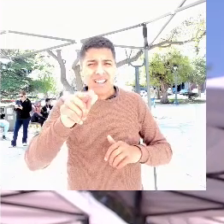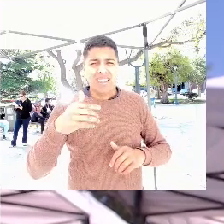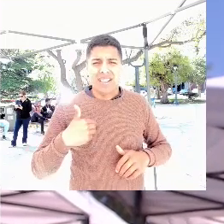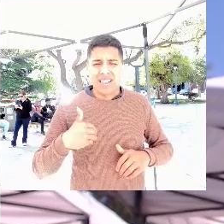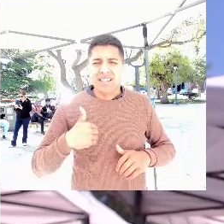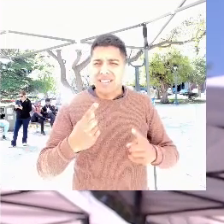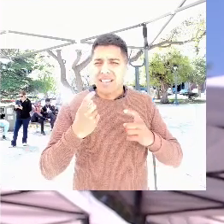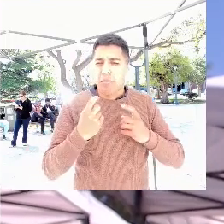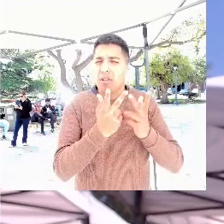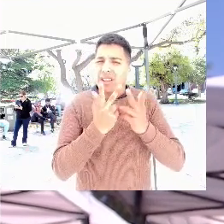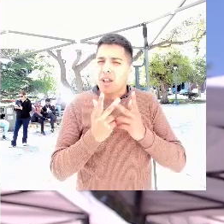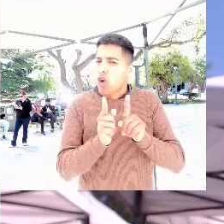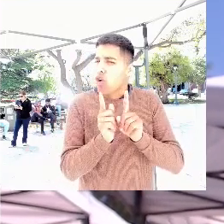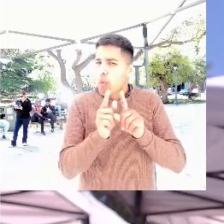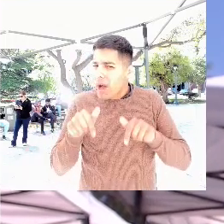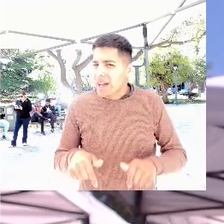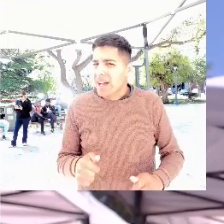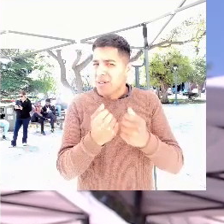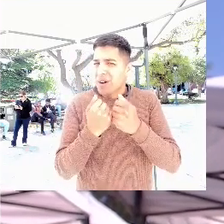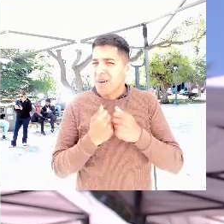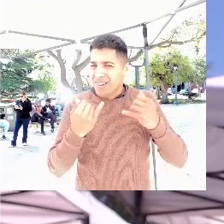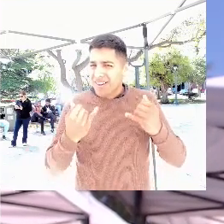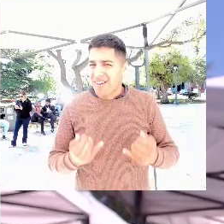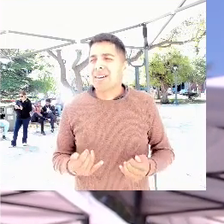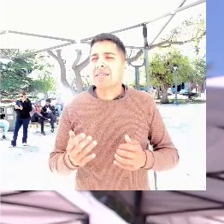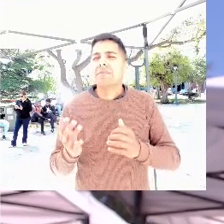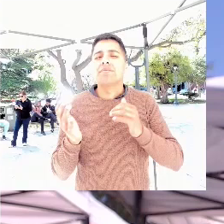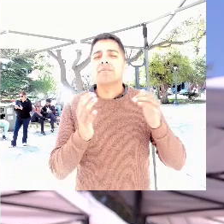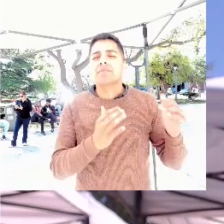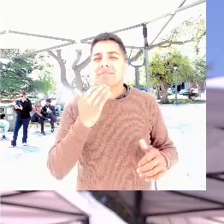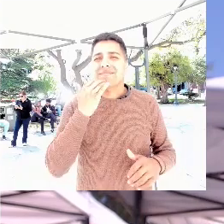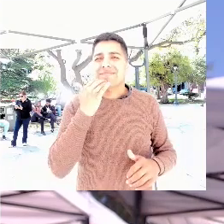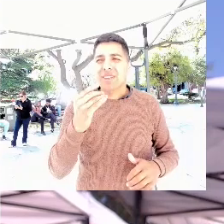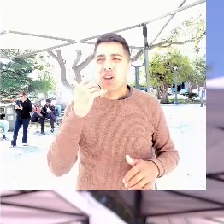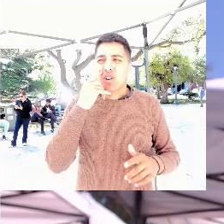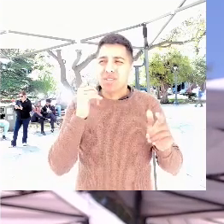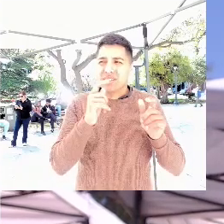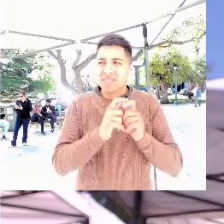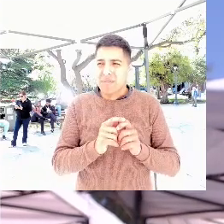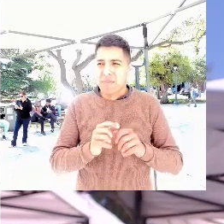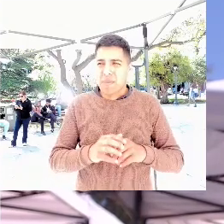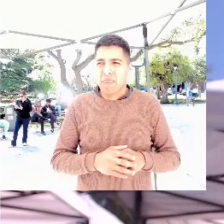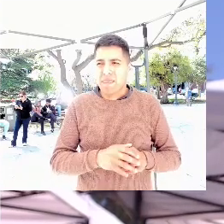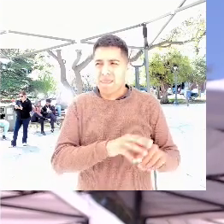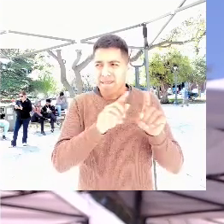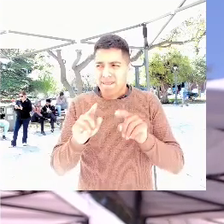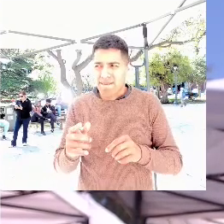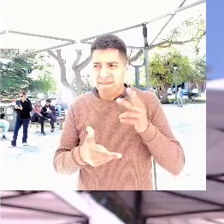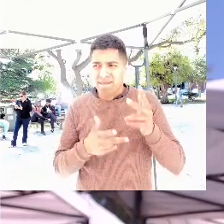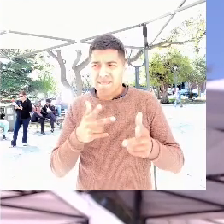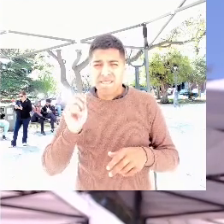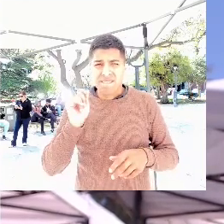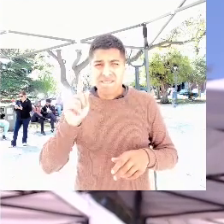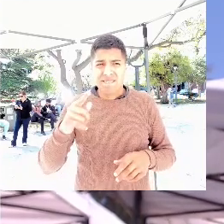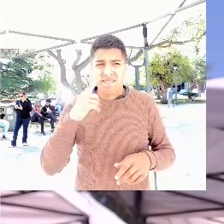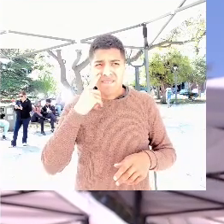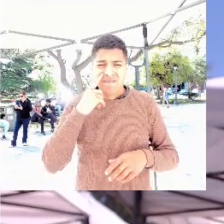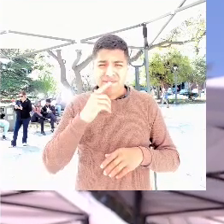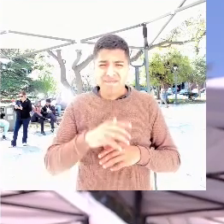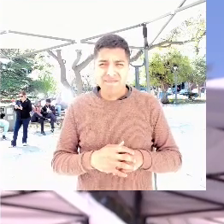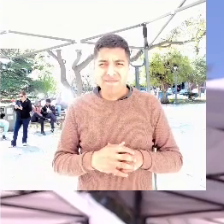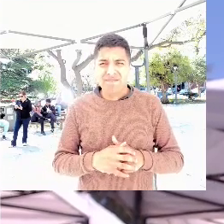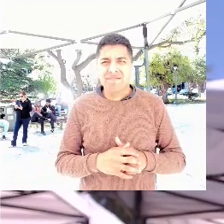gracias. Gracias, concejal Mastrangelo. A continuación damos el uso de la palabra a la